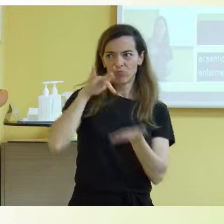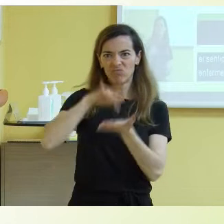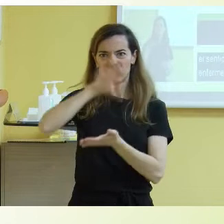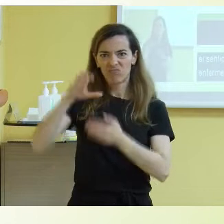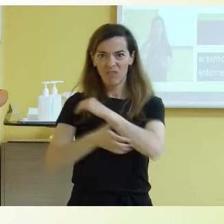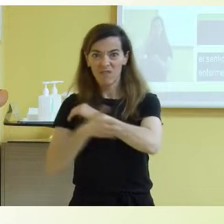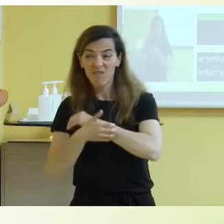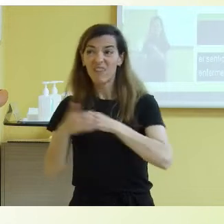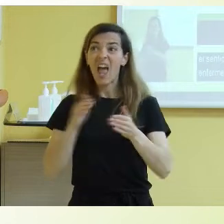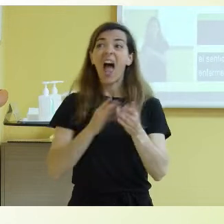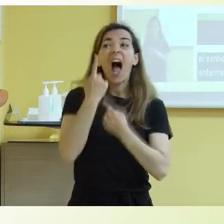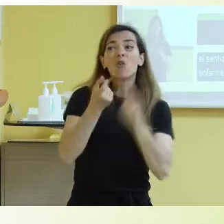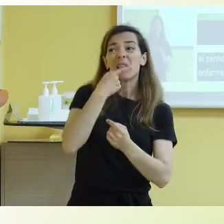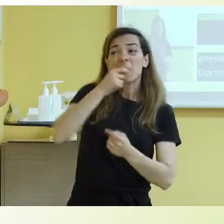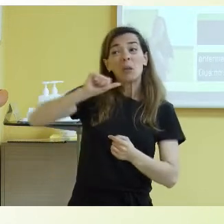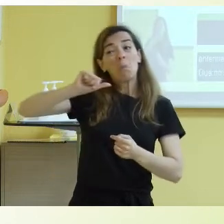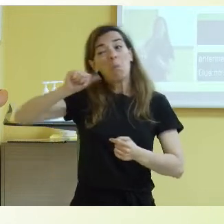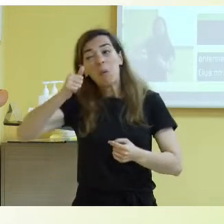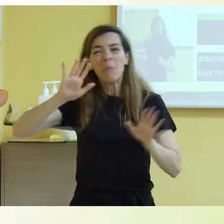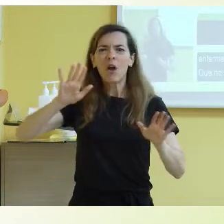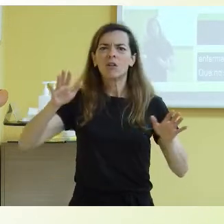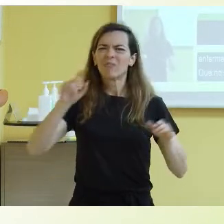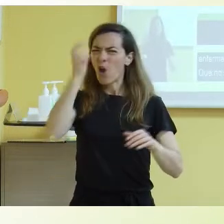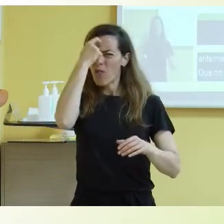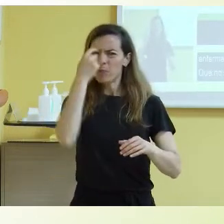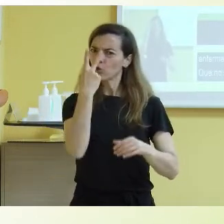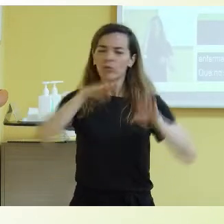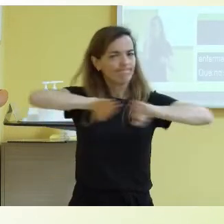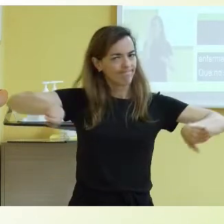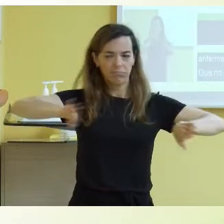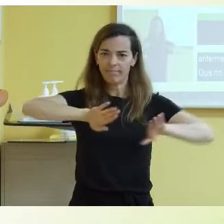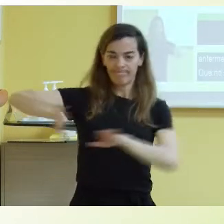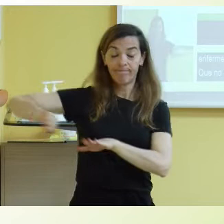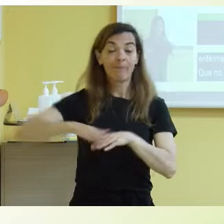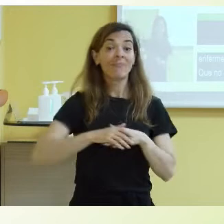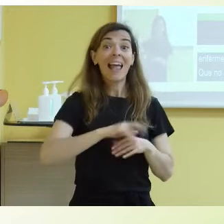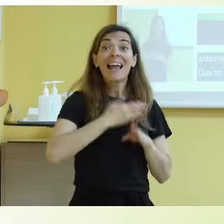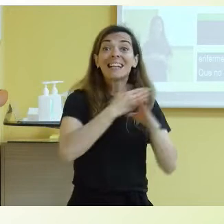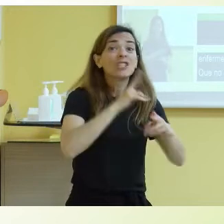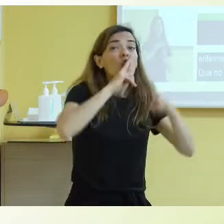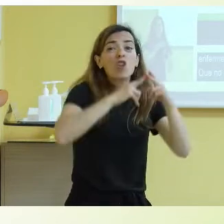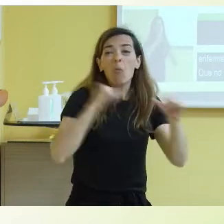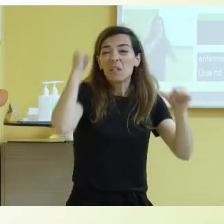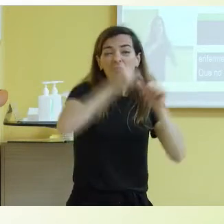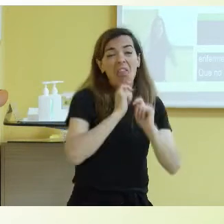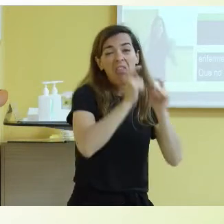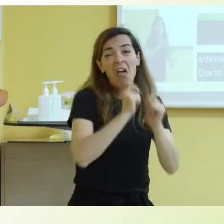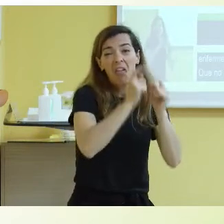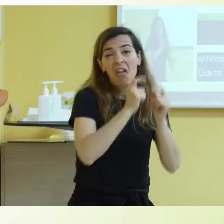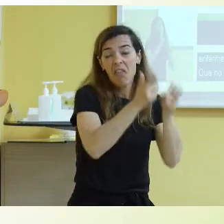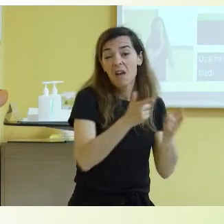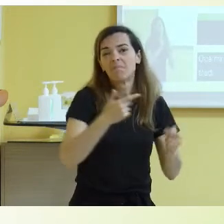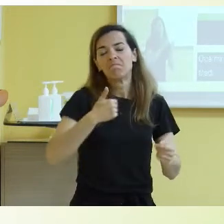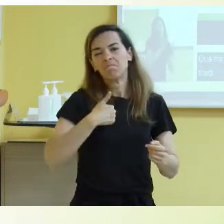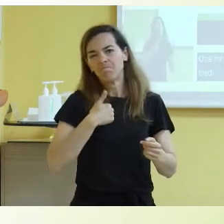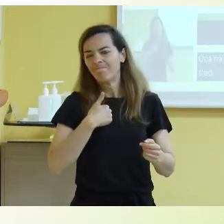huérfanos se ha aprobado algún medicamento, pero no mezclar esos dos conceptos. El resto de los conceptos, yo hago claramente un